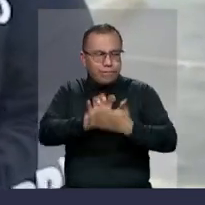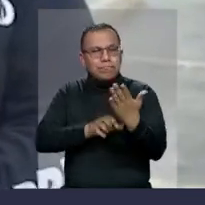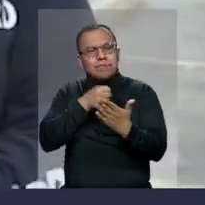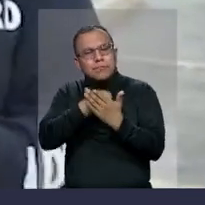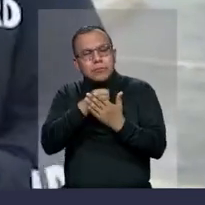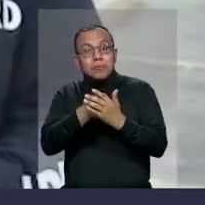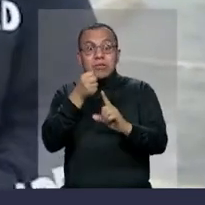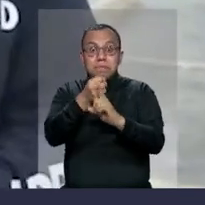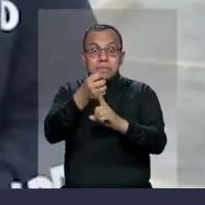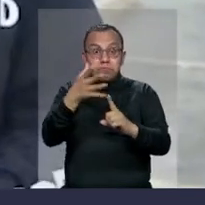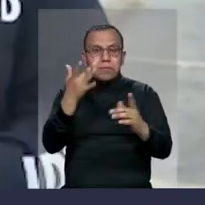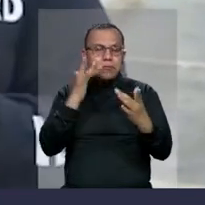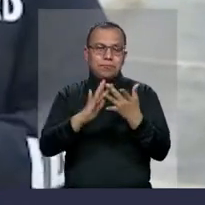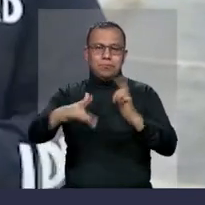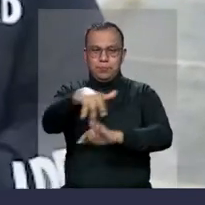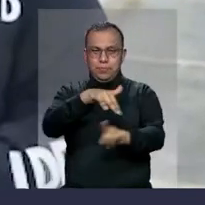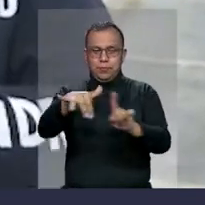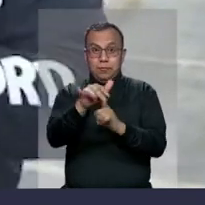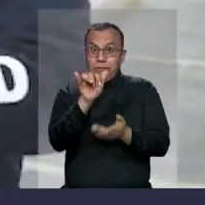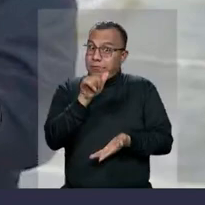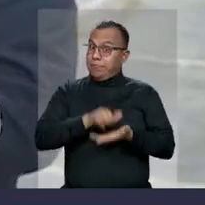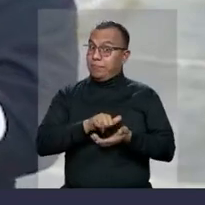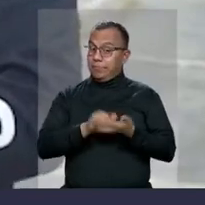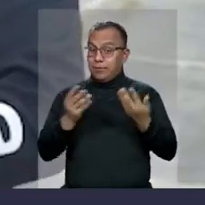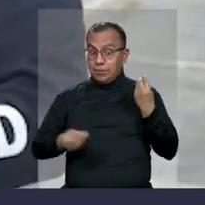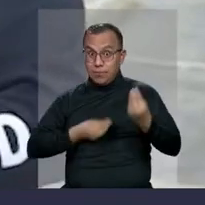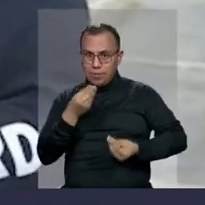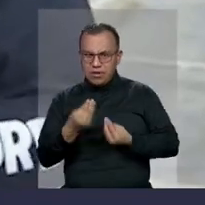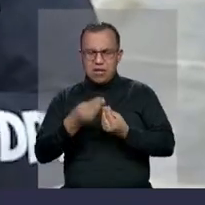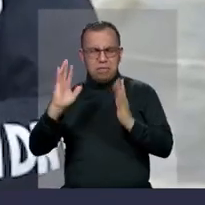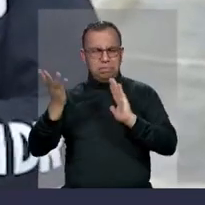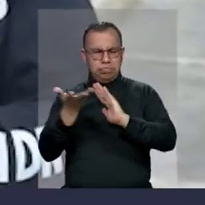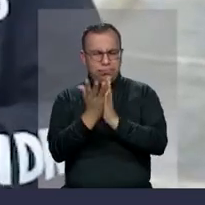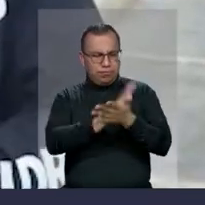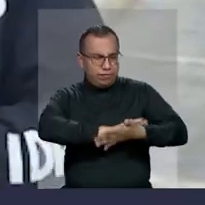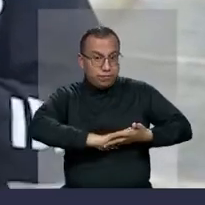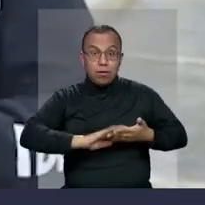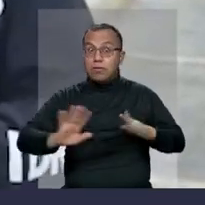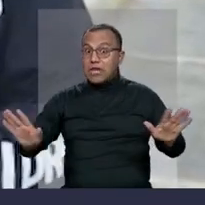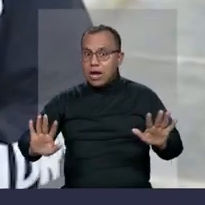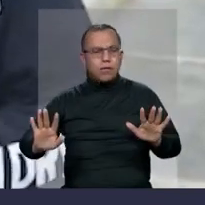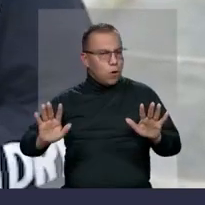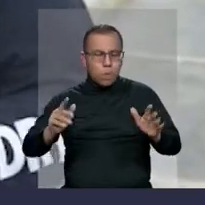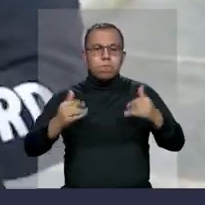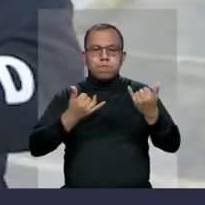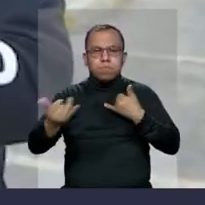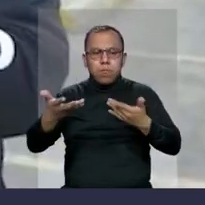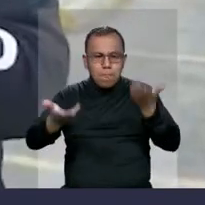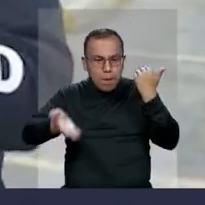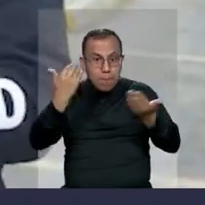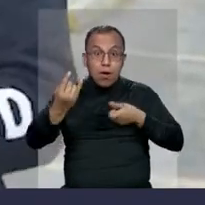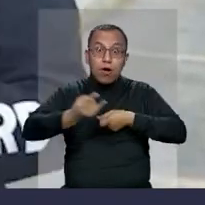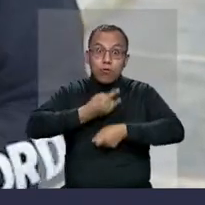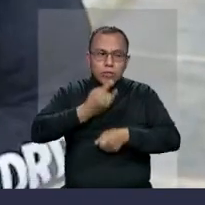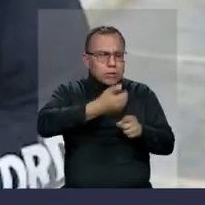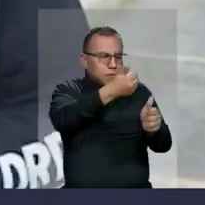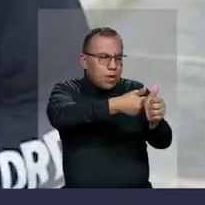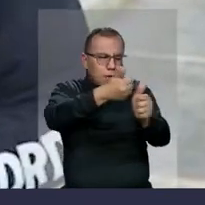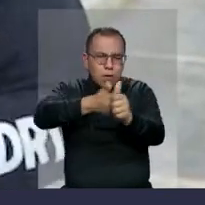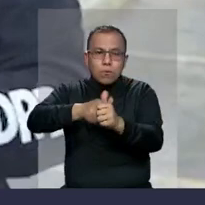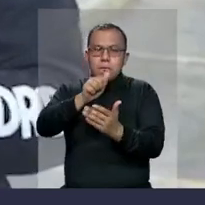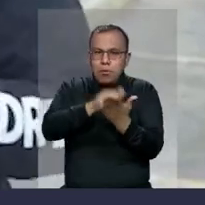los menores impactos en el ambiente. Por eso, en lugar de hacer demolición, lo que estamos haciendo es desmantelamiento, utilizando cada uno